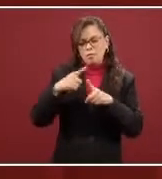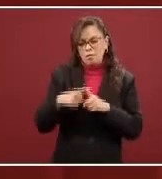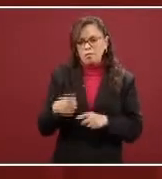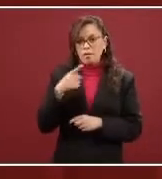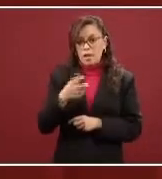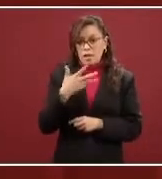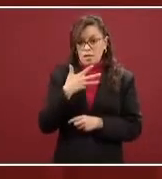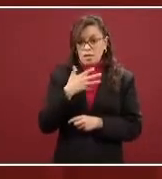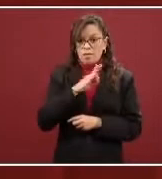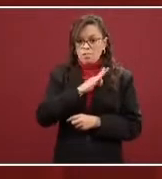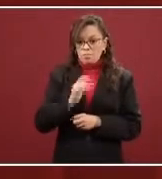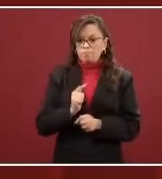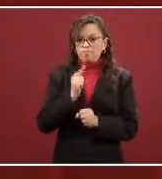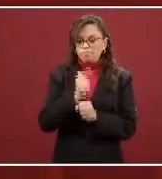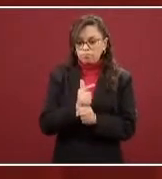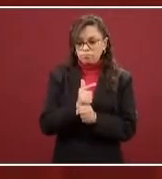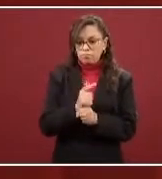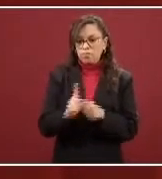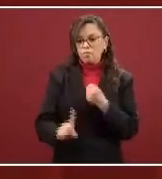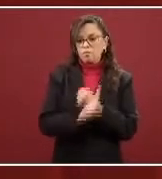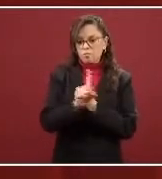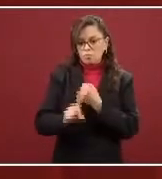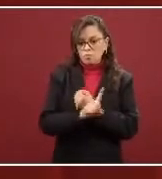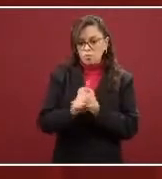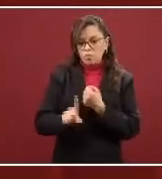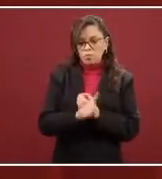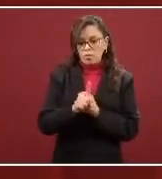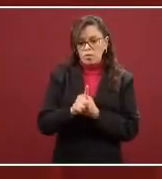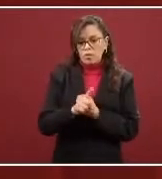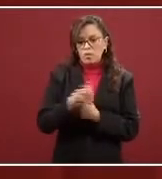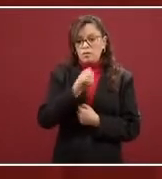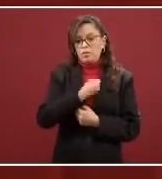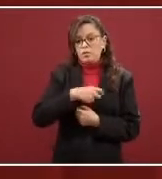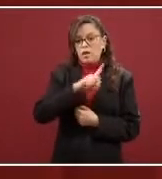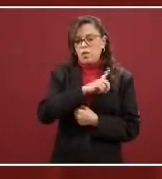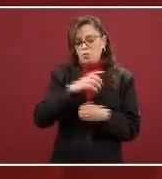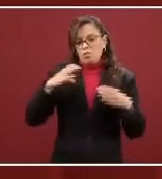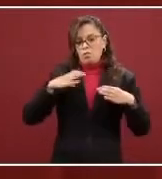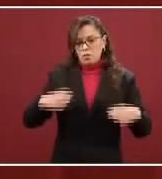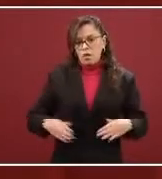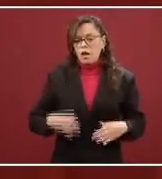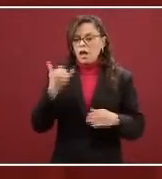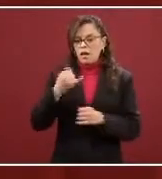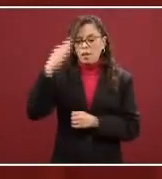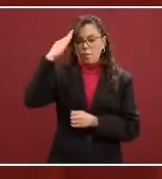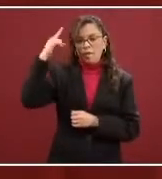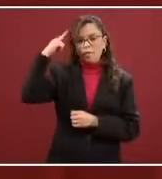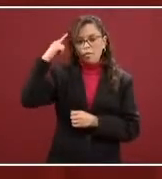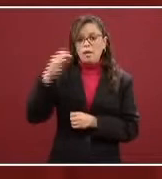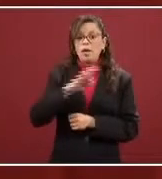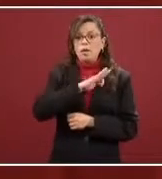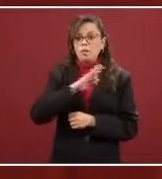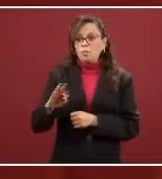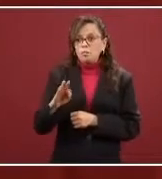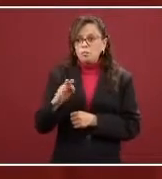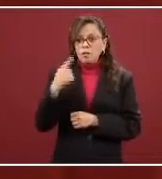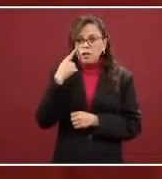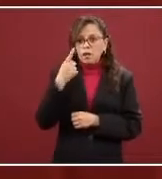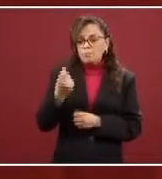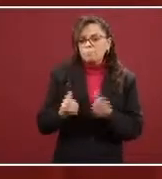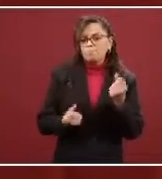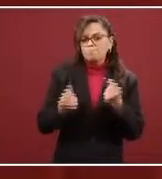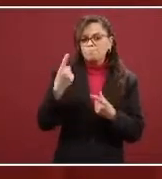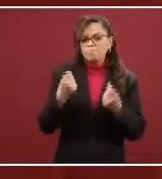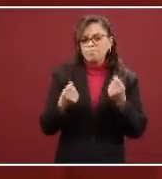puede determinar una alteración en nuestra salud física como en nuestra salud mental y puede expresarse algún tipo de